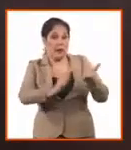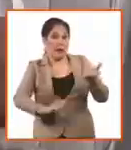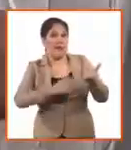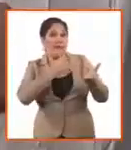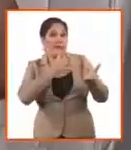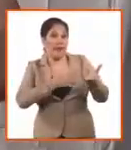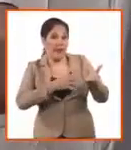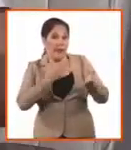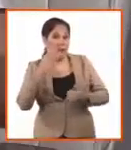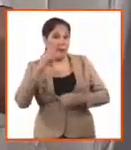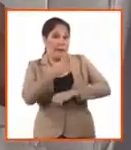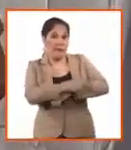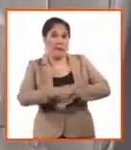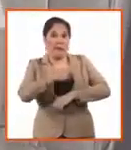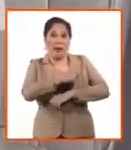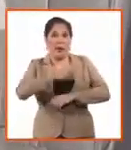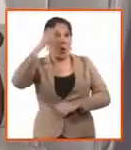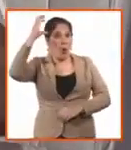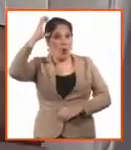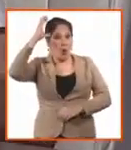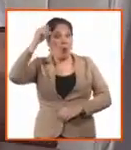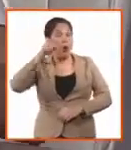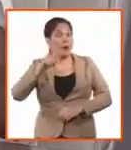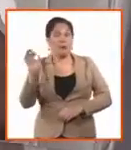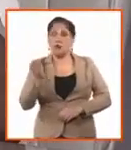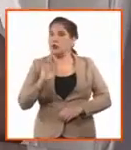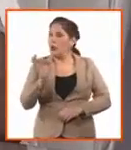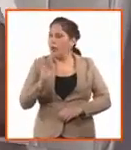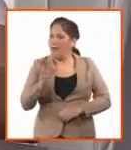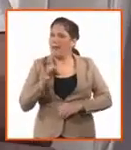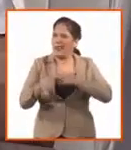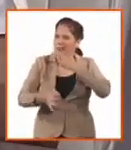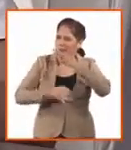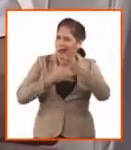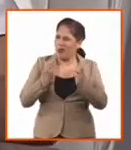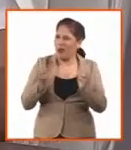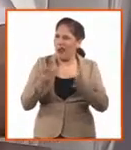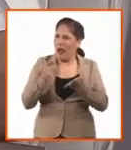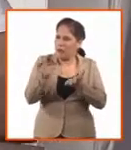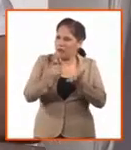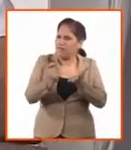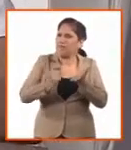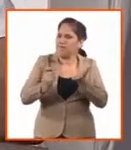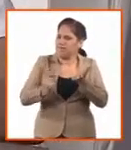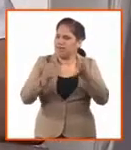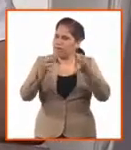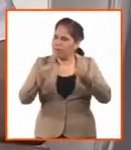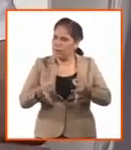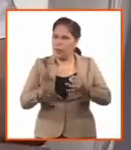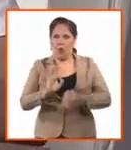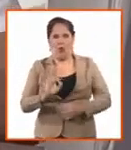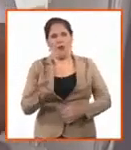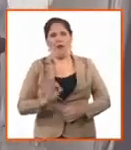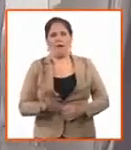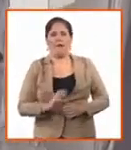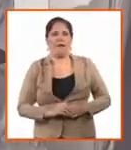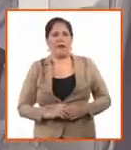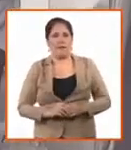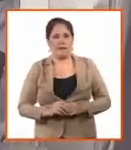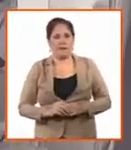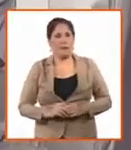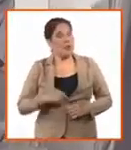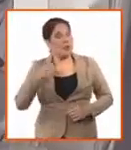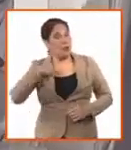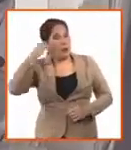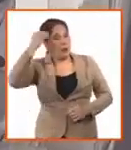el Congo, que ese era un asunto donde él todavía no tenía toda la clave, donde él todavía no tenía eso del todo amarrado. Aunque yo